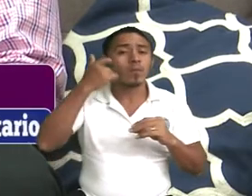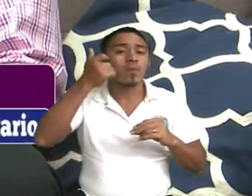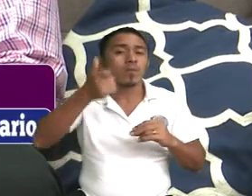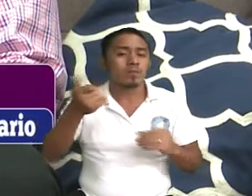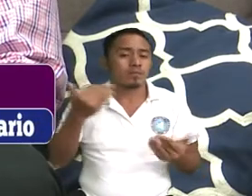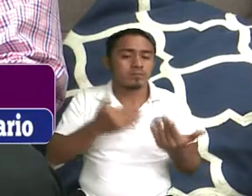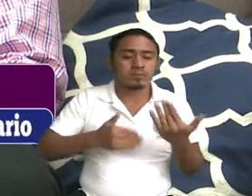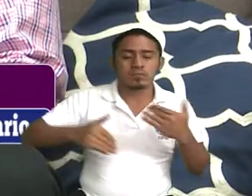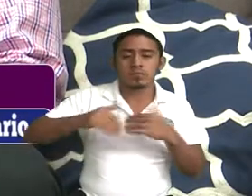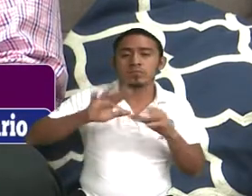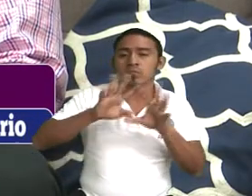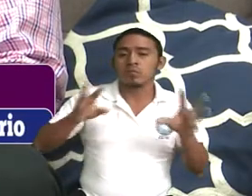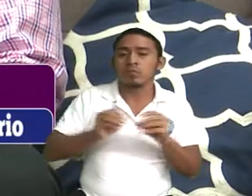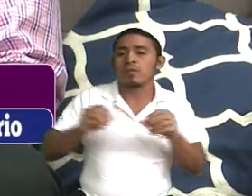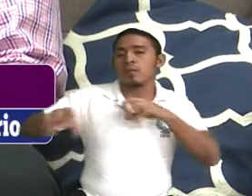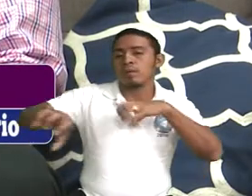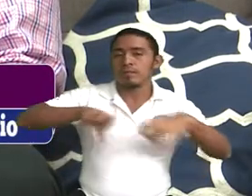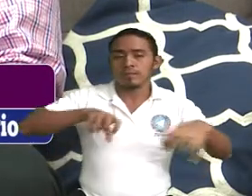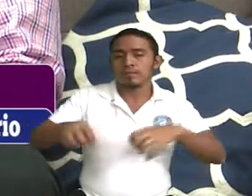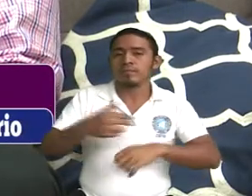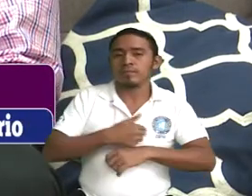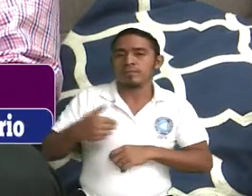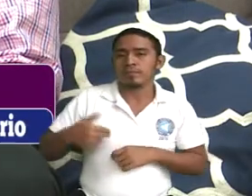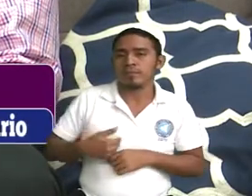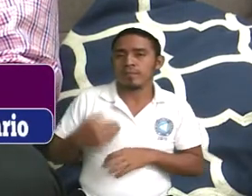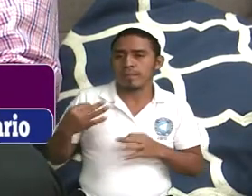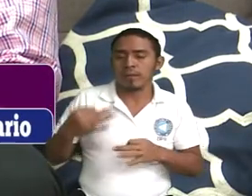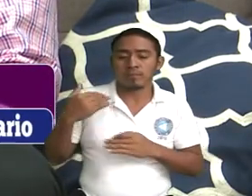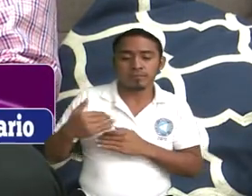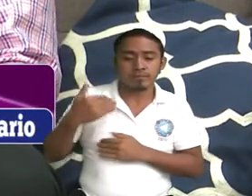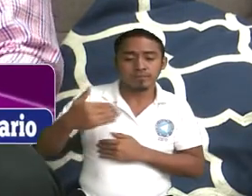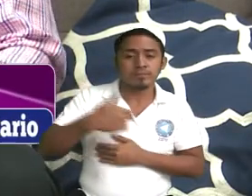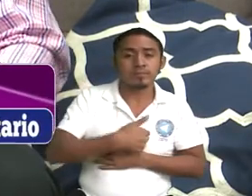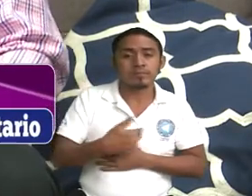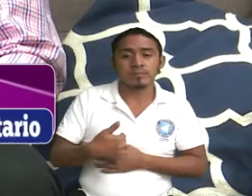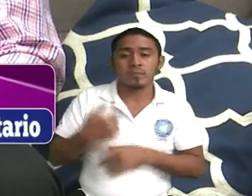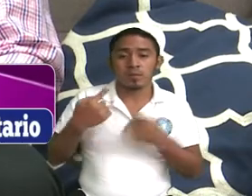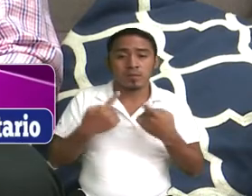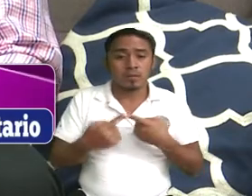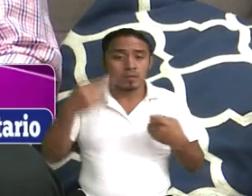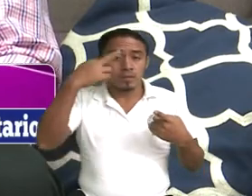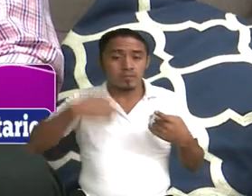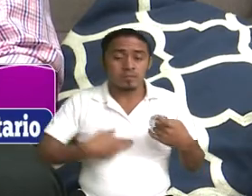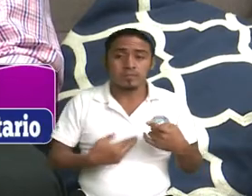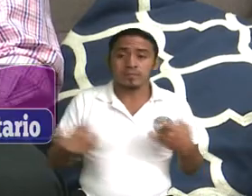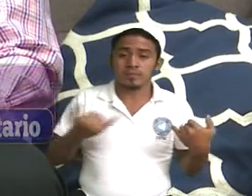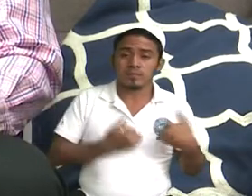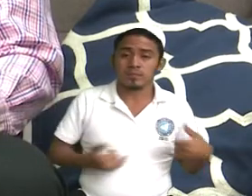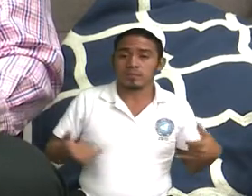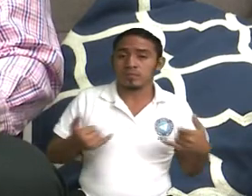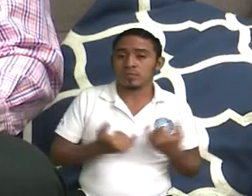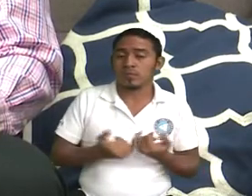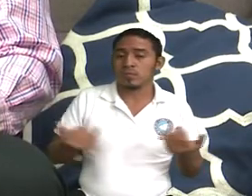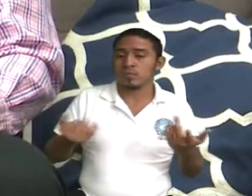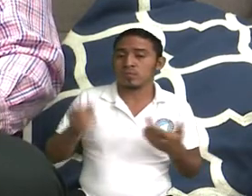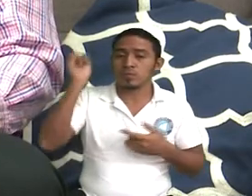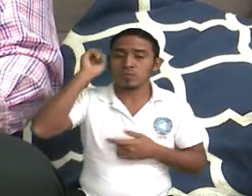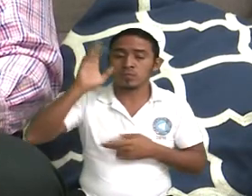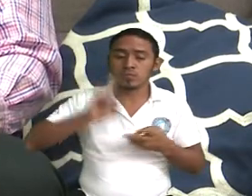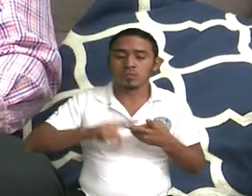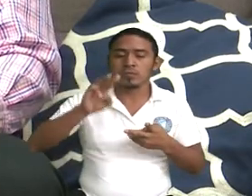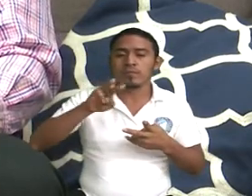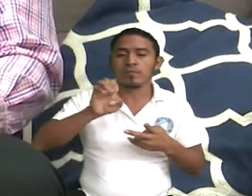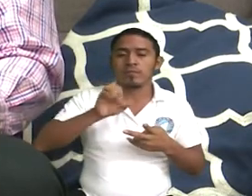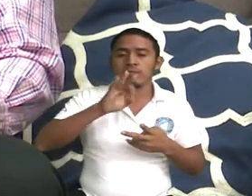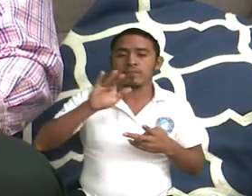conociendo todas las actividades que se han realizado y las que están por realizarse, unas a cargo del Instituto Nicaragüense de Turismo y otras a cargo del